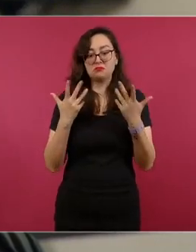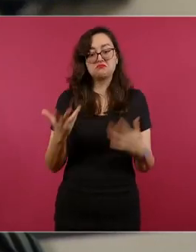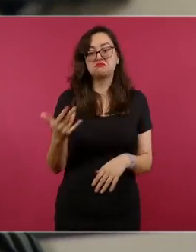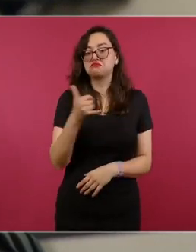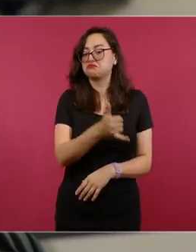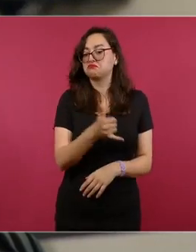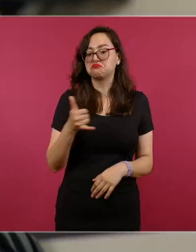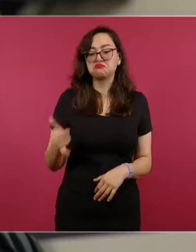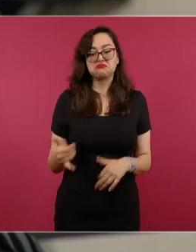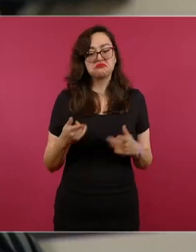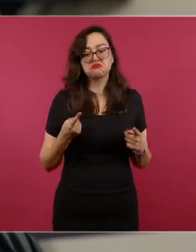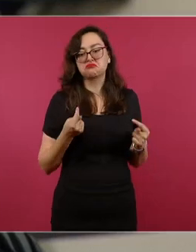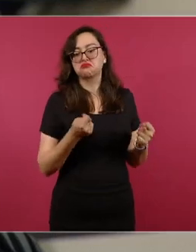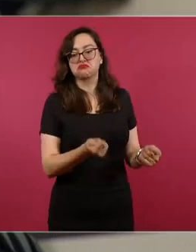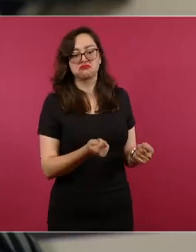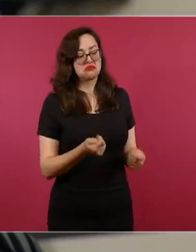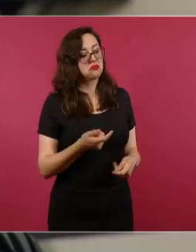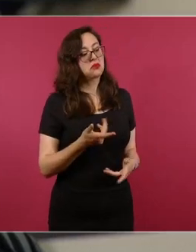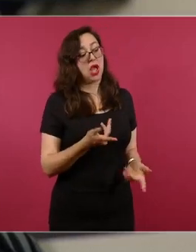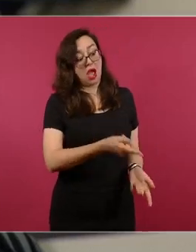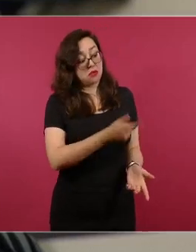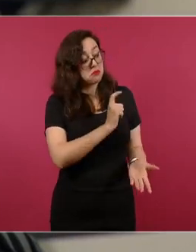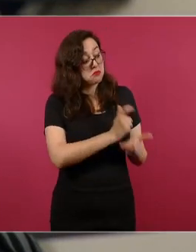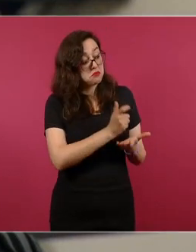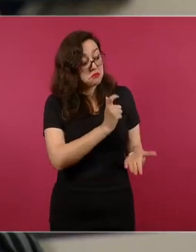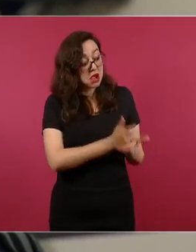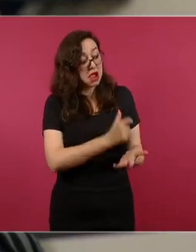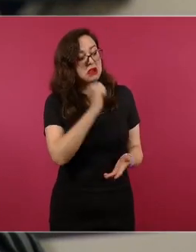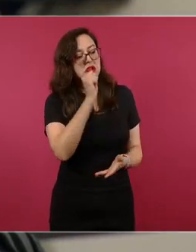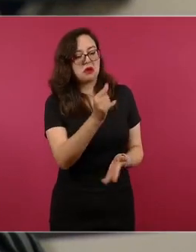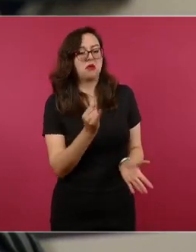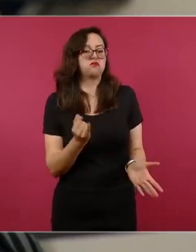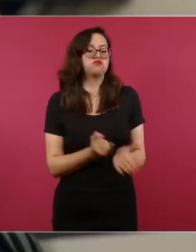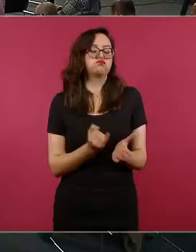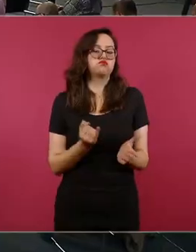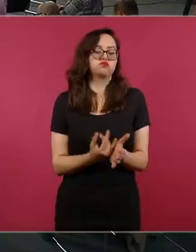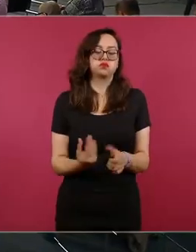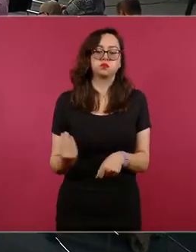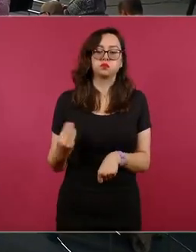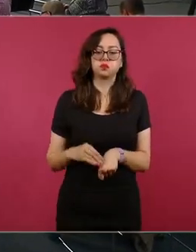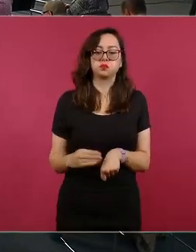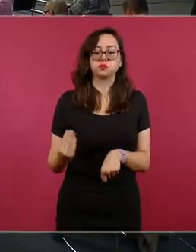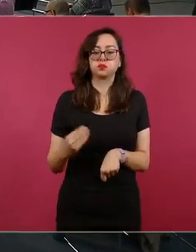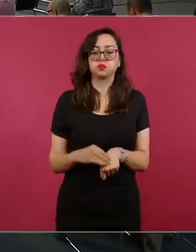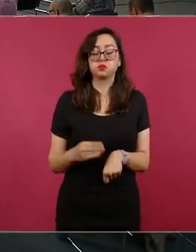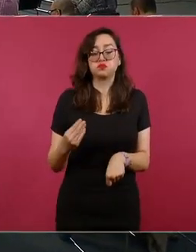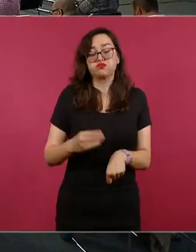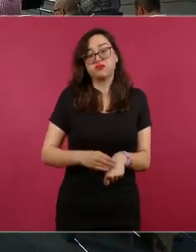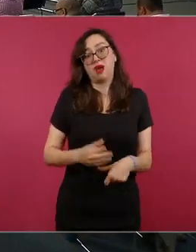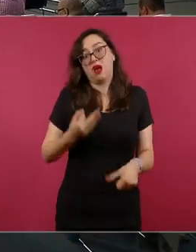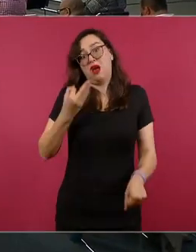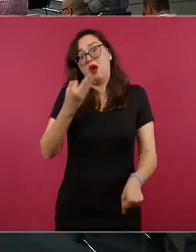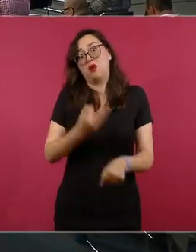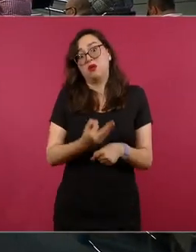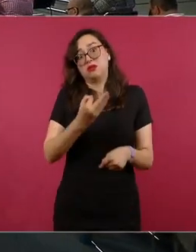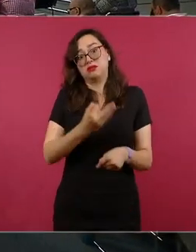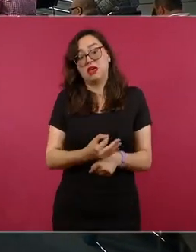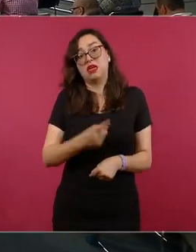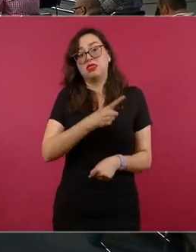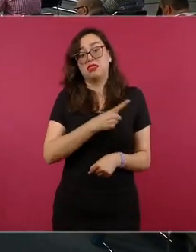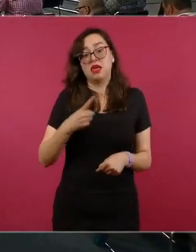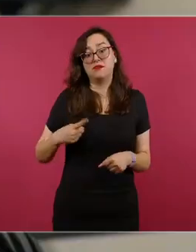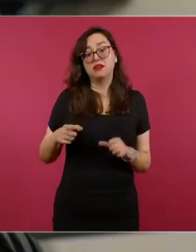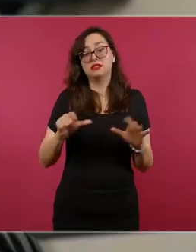continuó cobrando y acumulando intereses. Al día de hoy, su deuda ya asciende a 644 mil